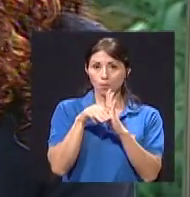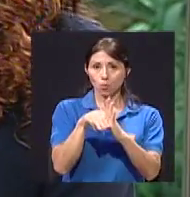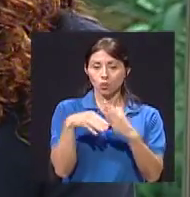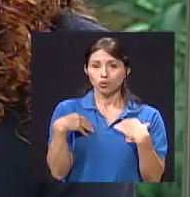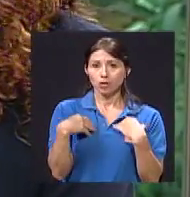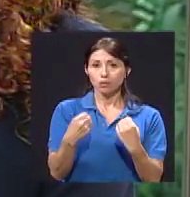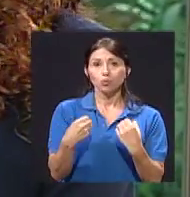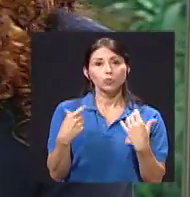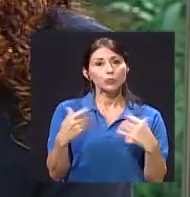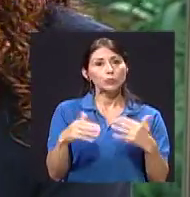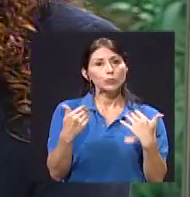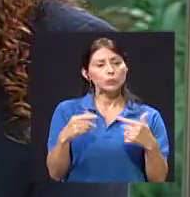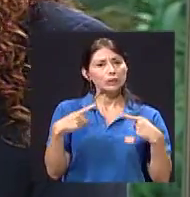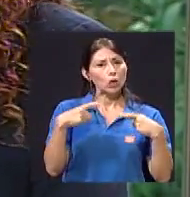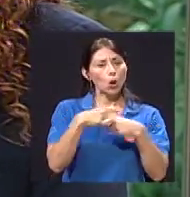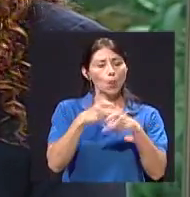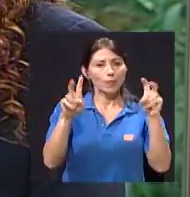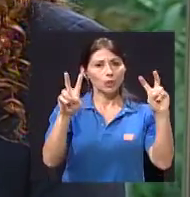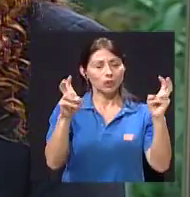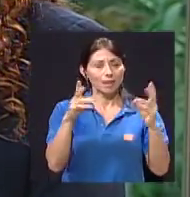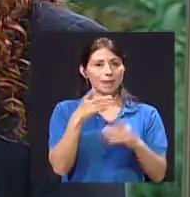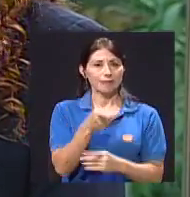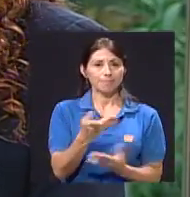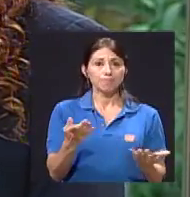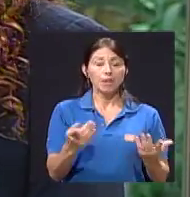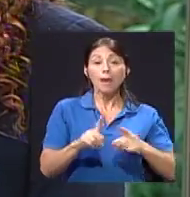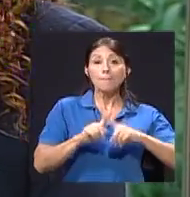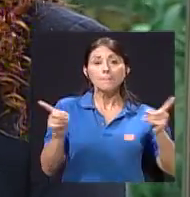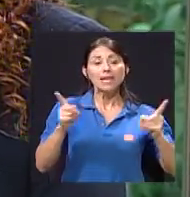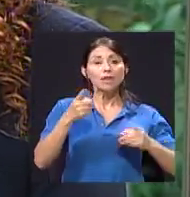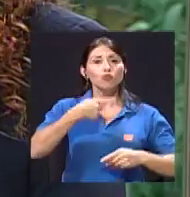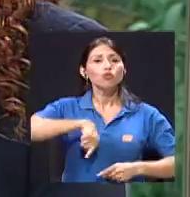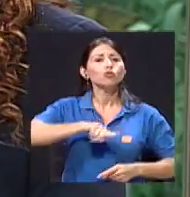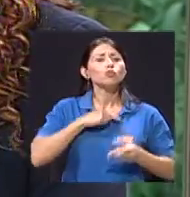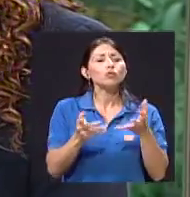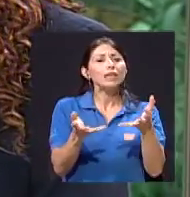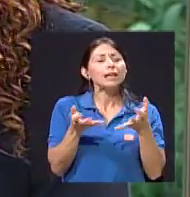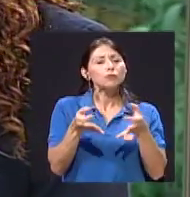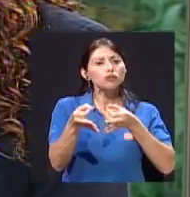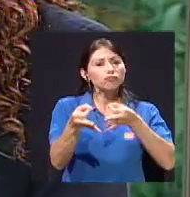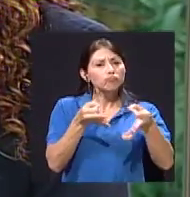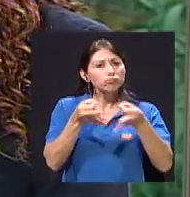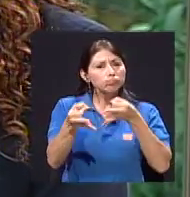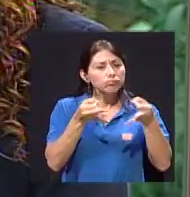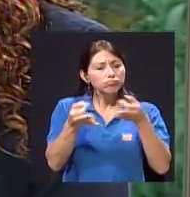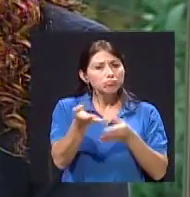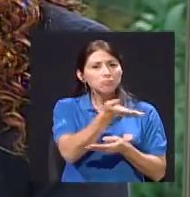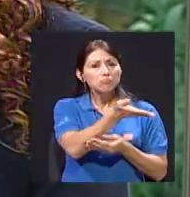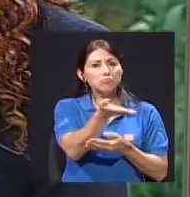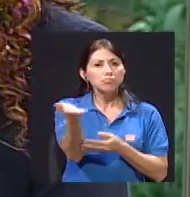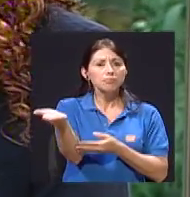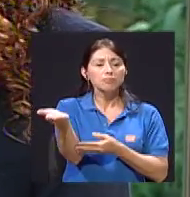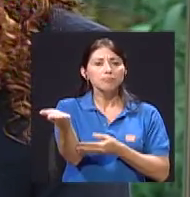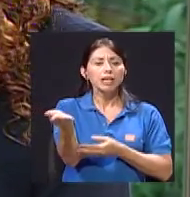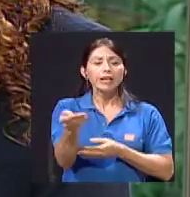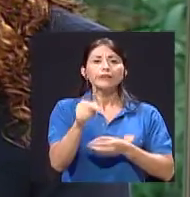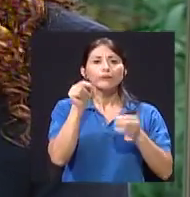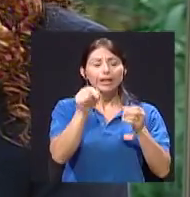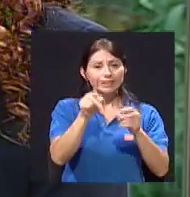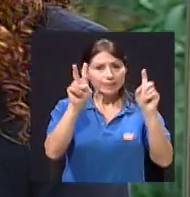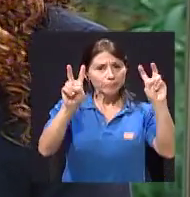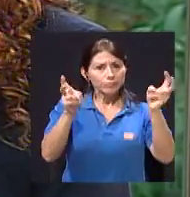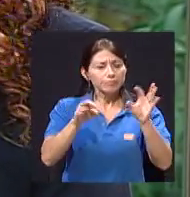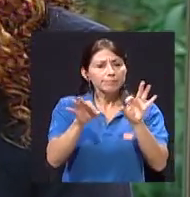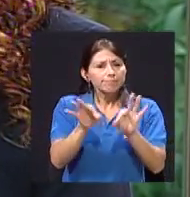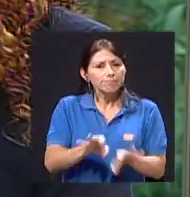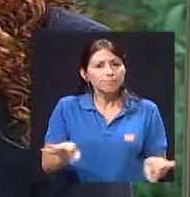tema que se trata. Sin embargo, vamos a querer explicar un poco a la población sobre este tema tan importante y cuál